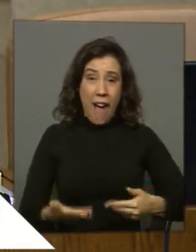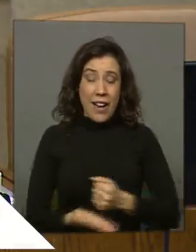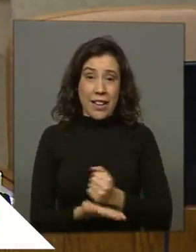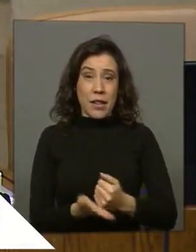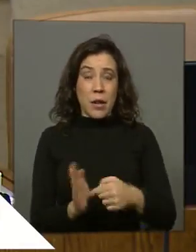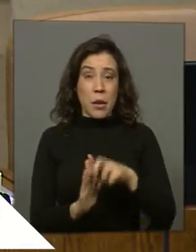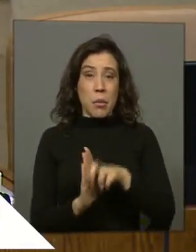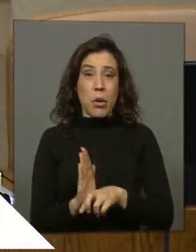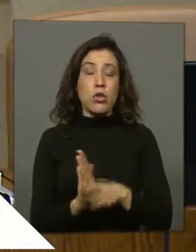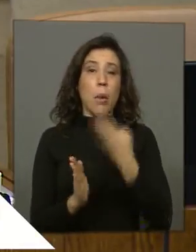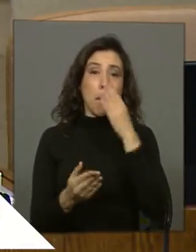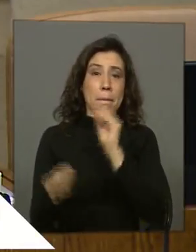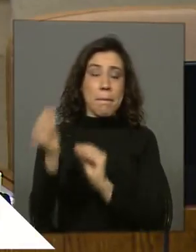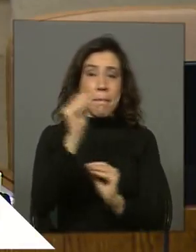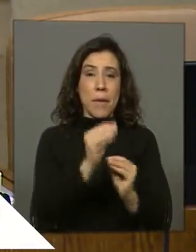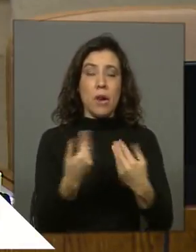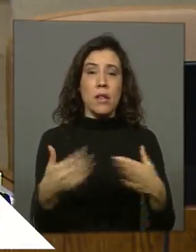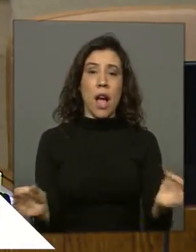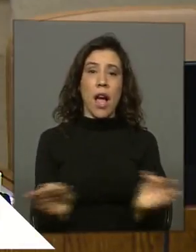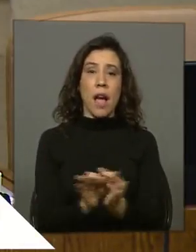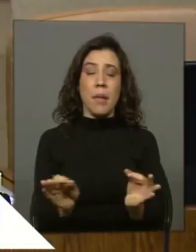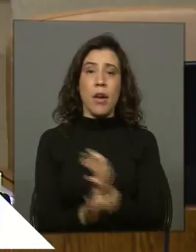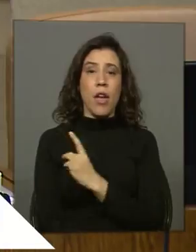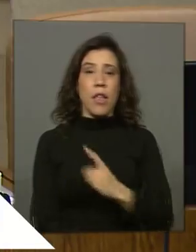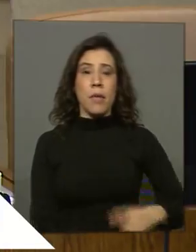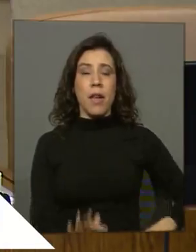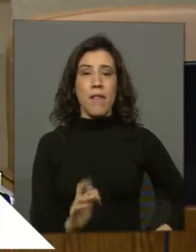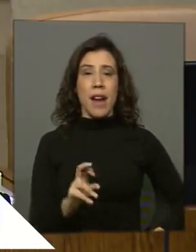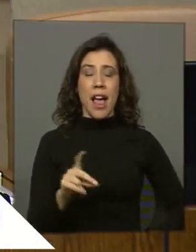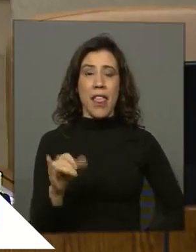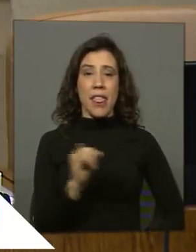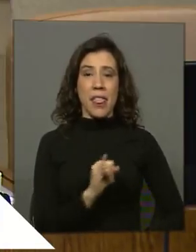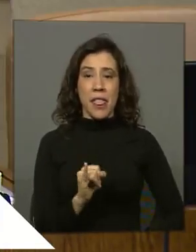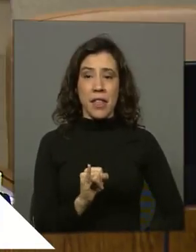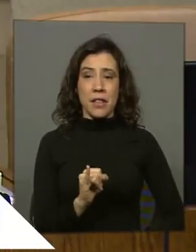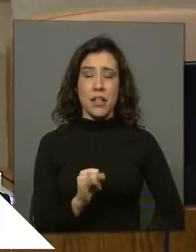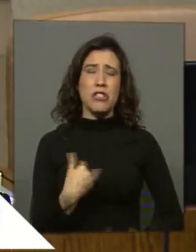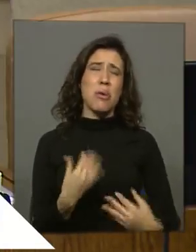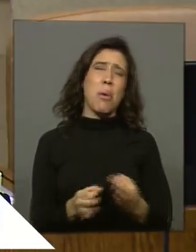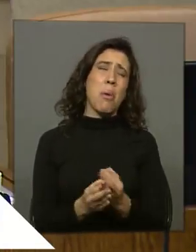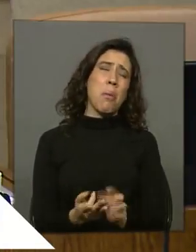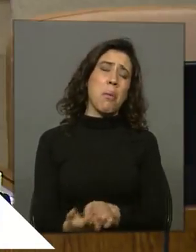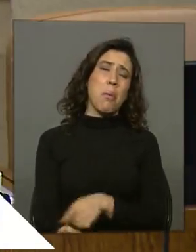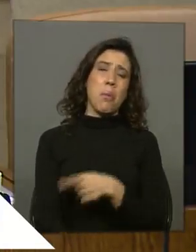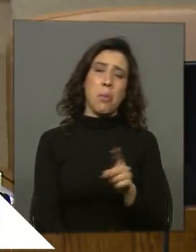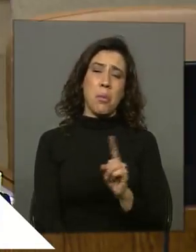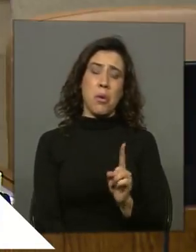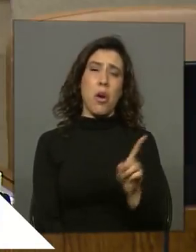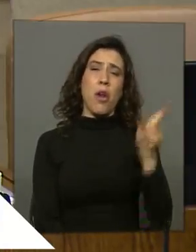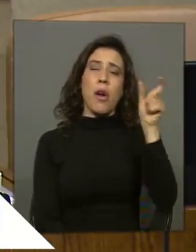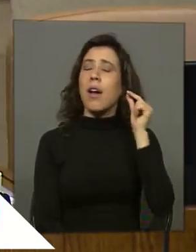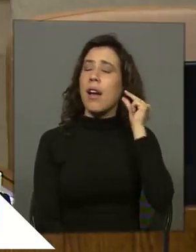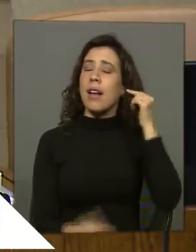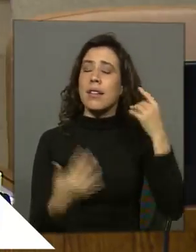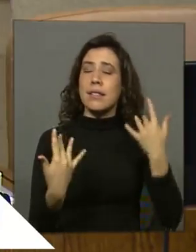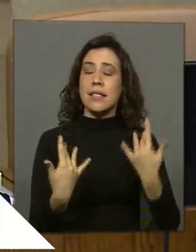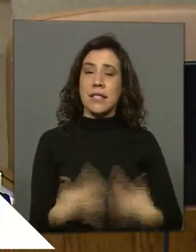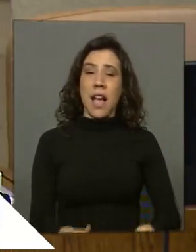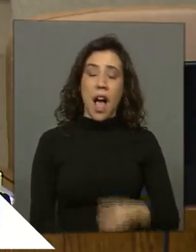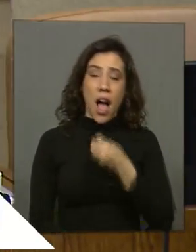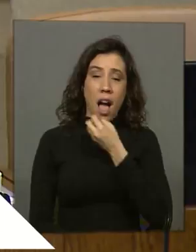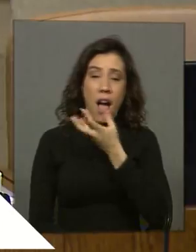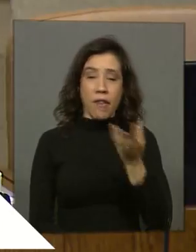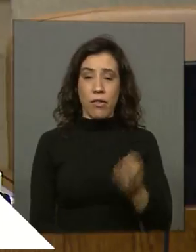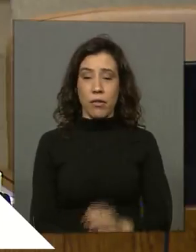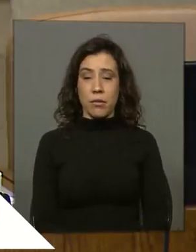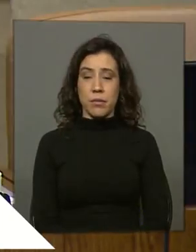proyecto ha sido mejorado como ya lo explicó la diputada Maya Fernández no vaya a abundar en lo que ella señaló